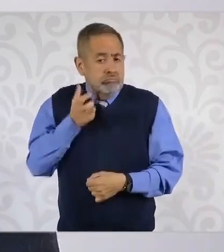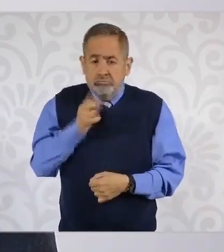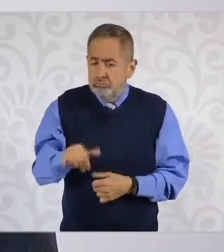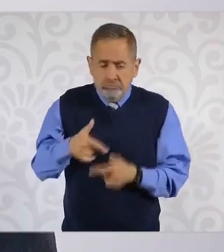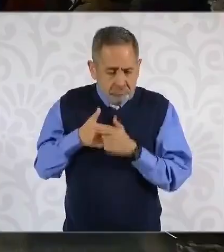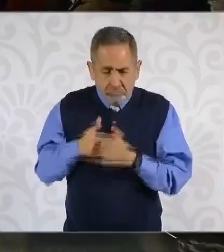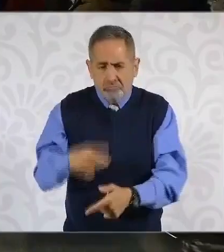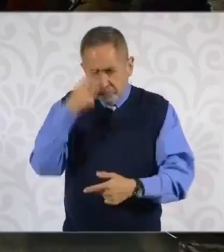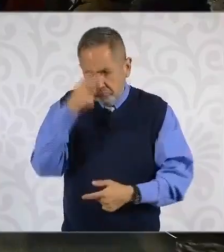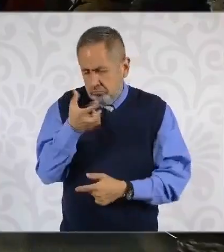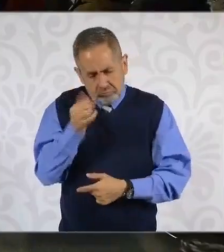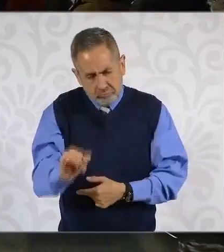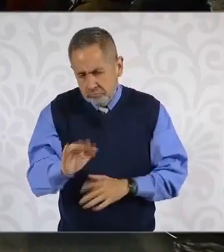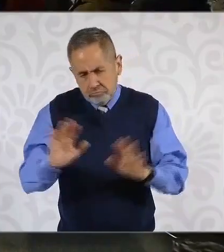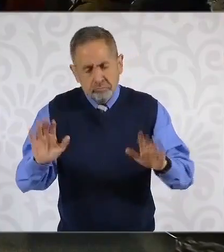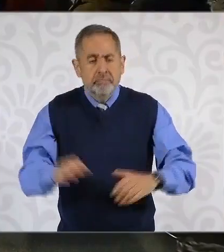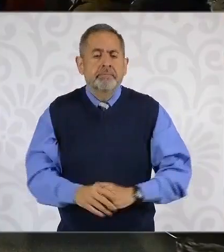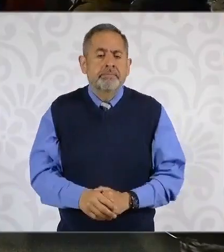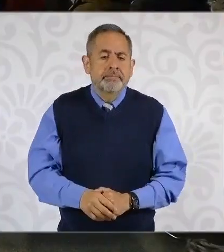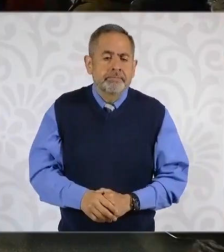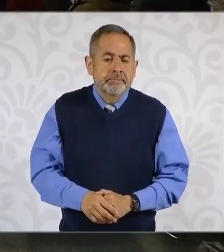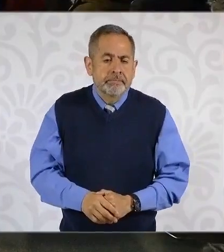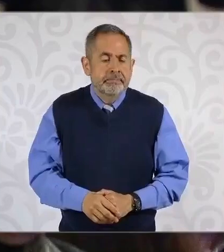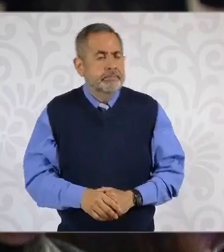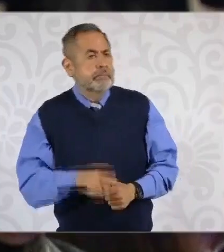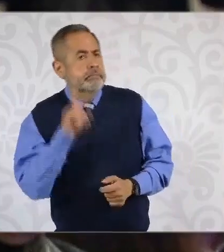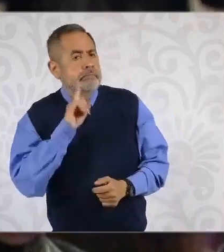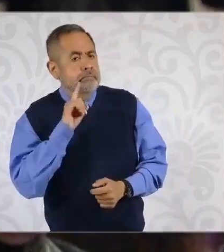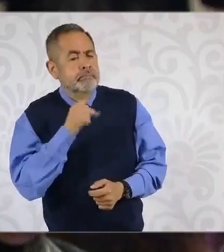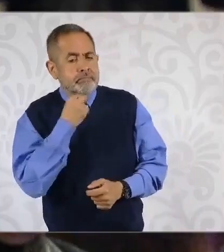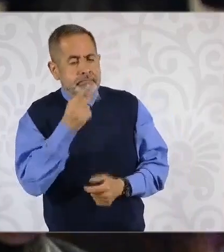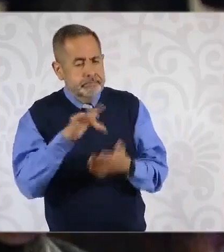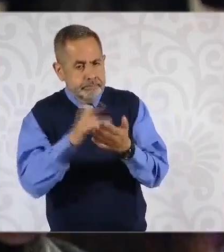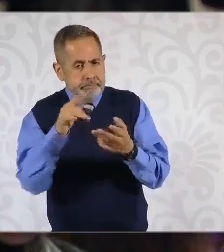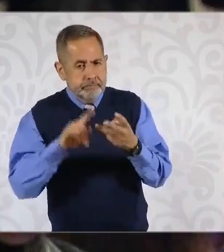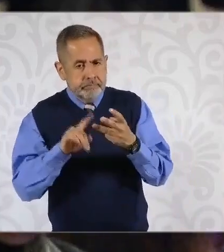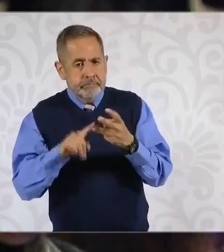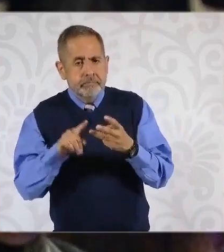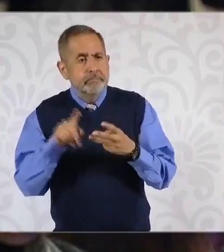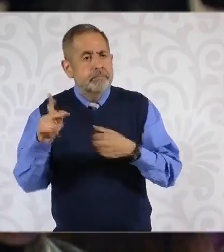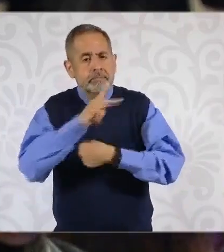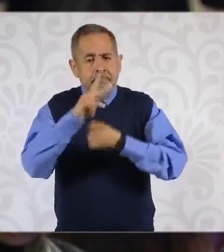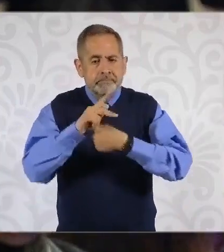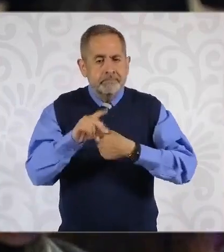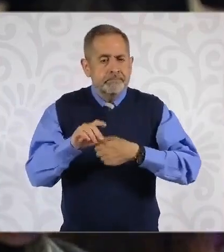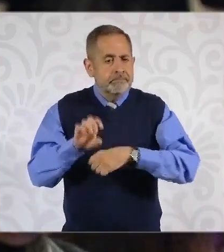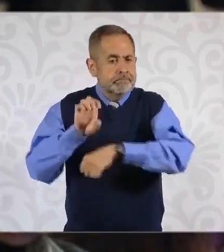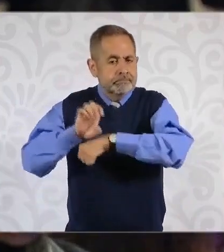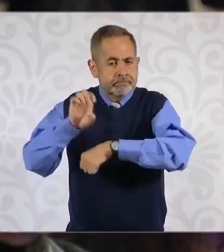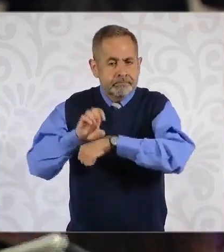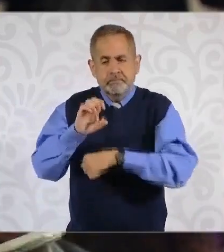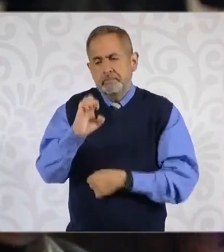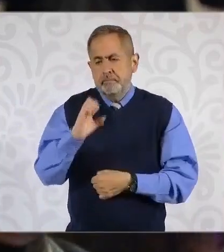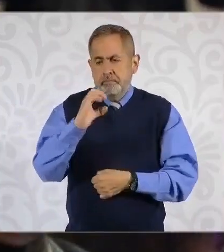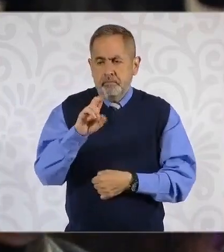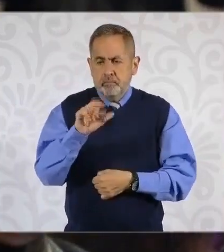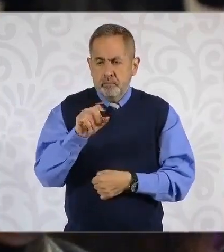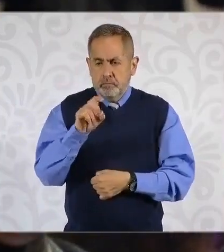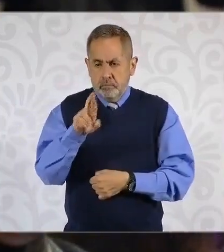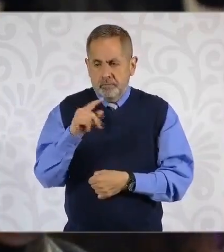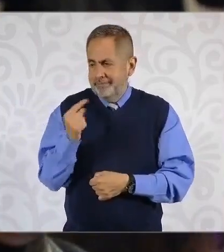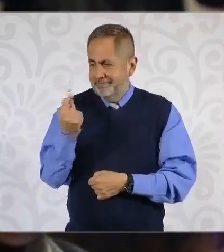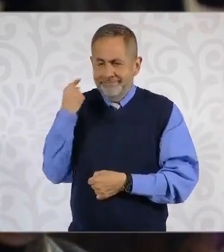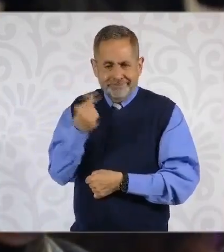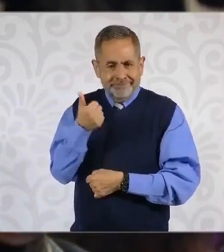siendo. Muchas gracias. La tercera pregunta tiene que ver con Ecuador. Es que se acaban de cumplir 6 meses, el pasado 6